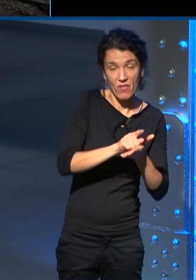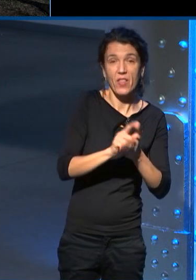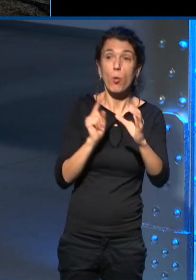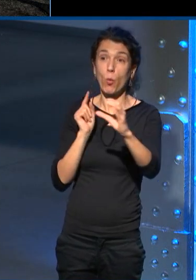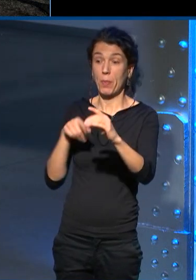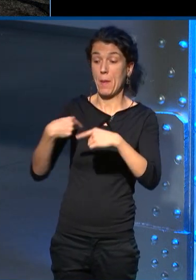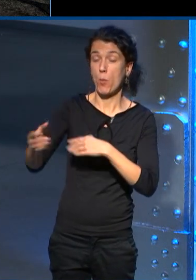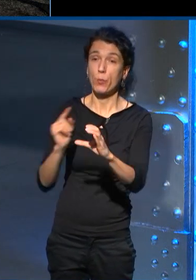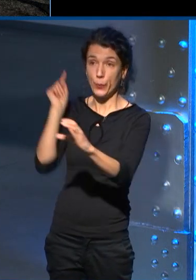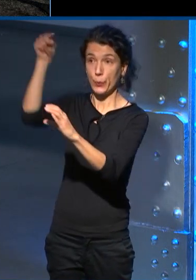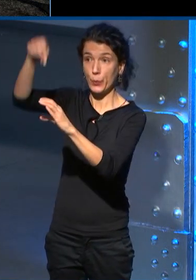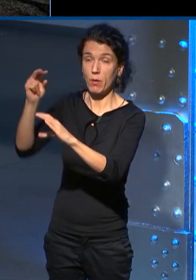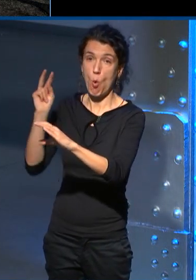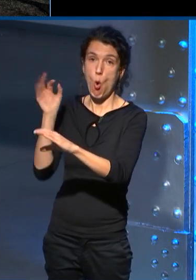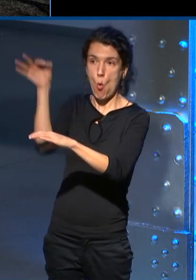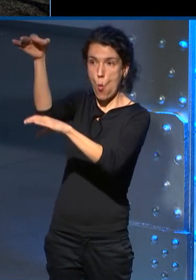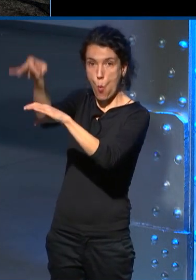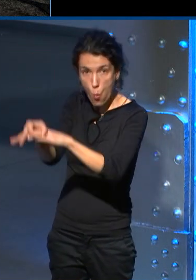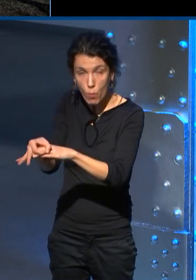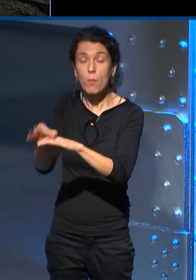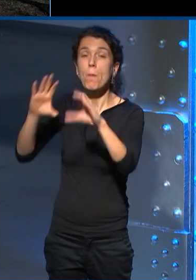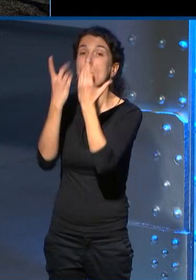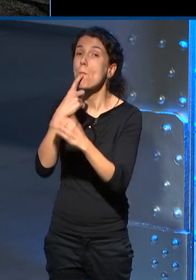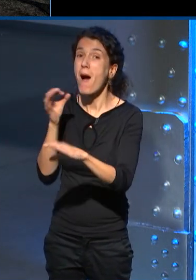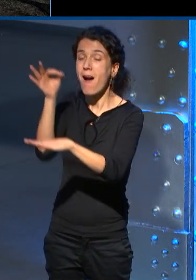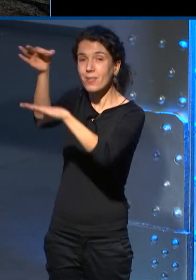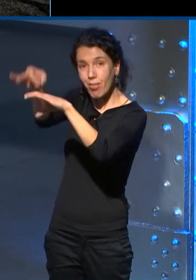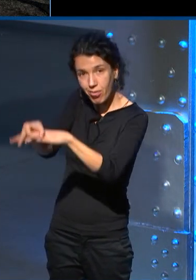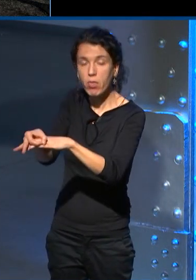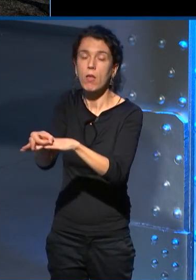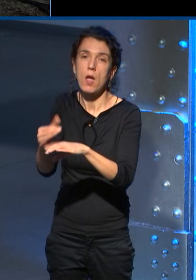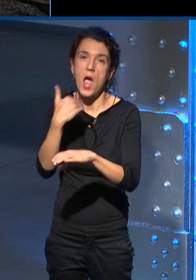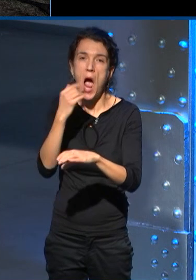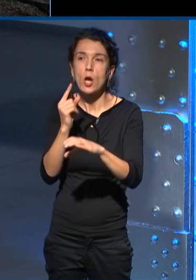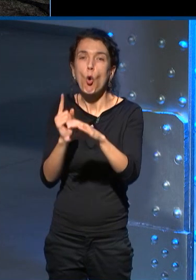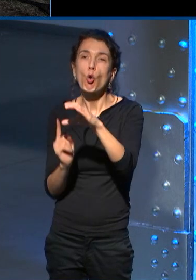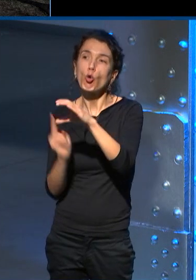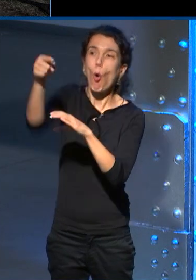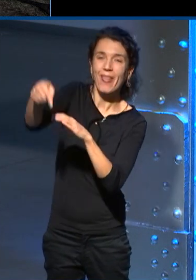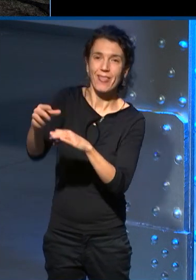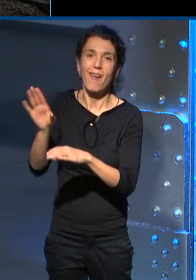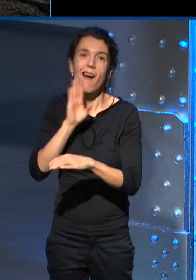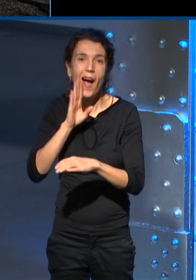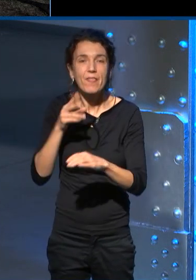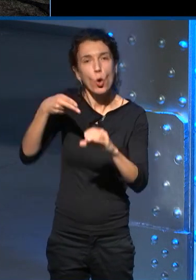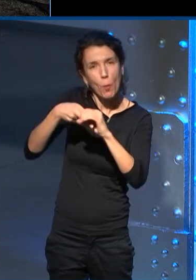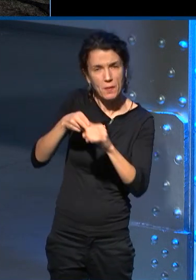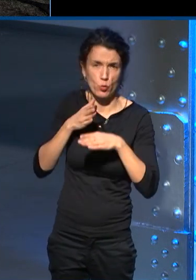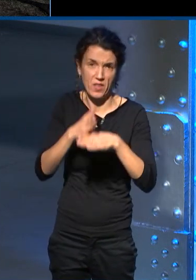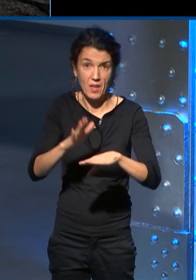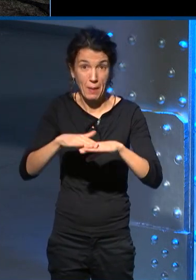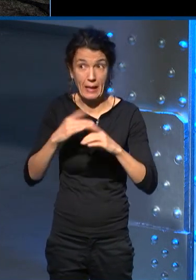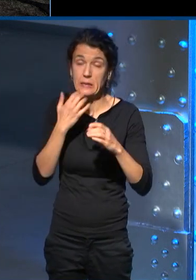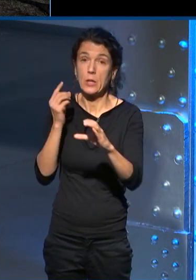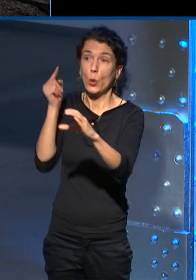más adelante aterrizar. Pero cuando aterrizas en Marte tienes que tener además algún cohete que hayas llevado antes con combustible suficiente para que